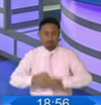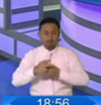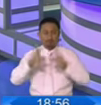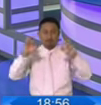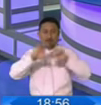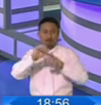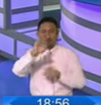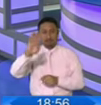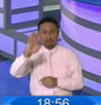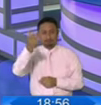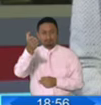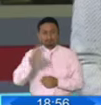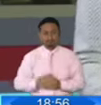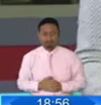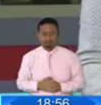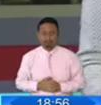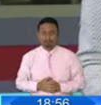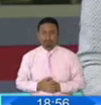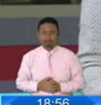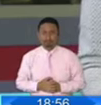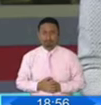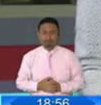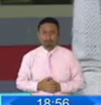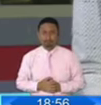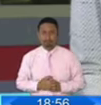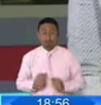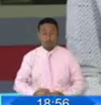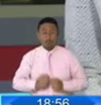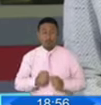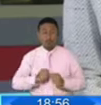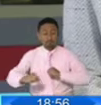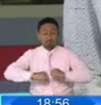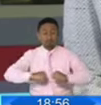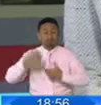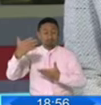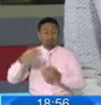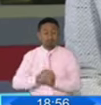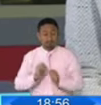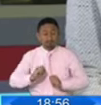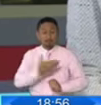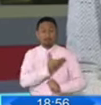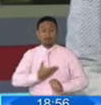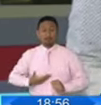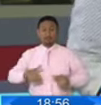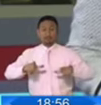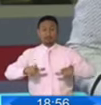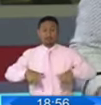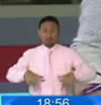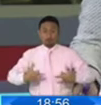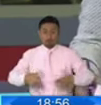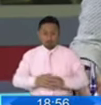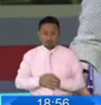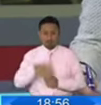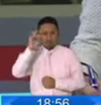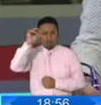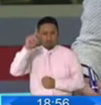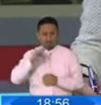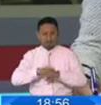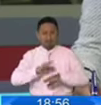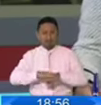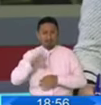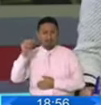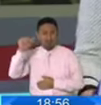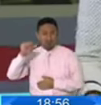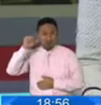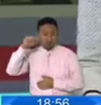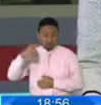de Odebrecht. Intensa jornada política, así es, Javier. Y el presidente Lenín Moreno se pronunció acerca de los audios revelados por